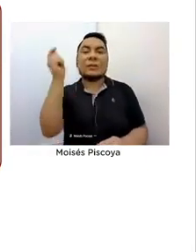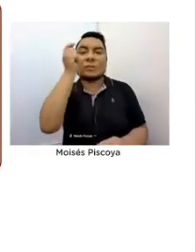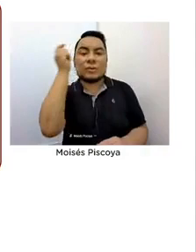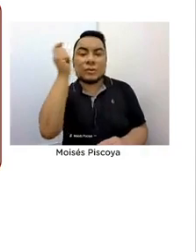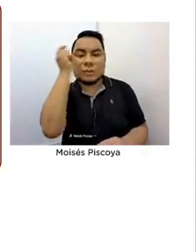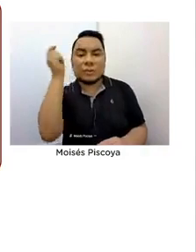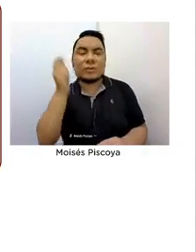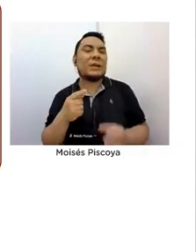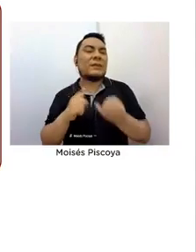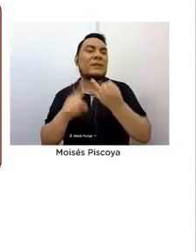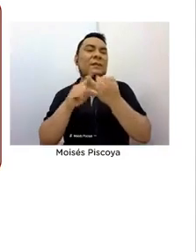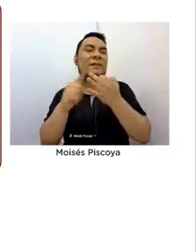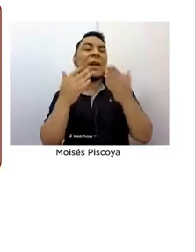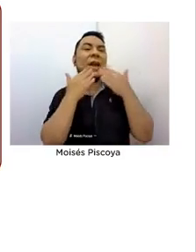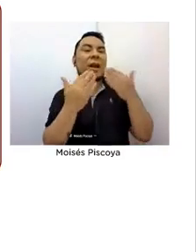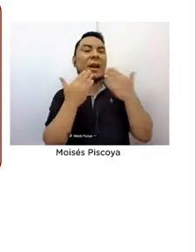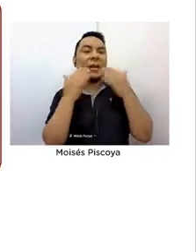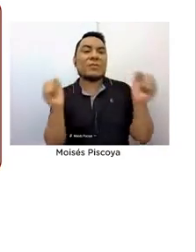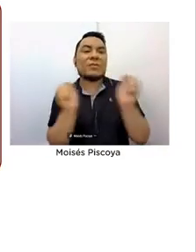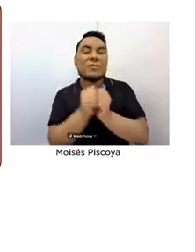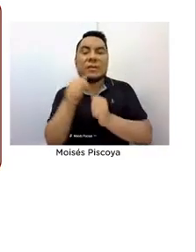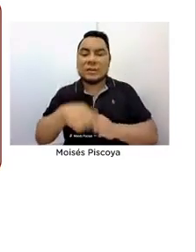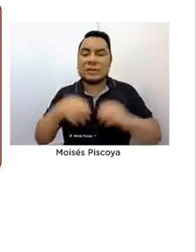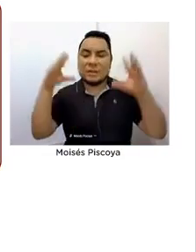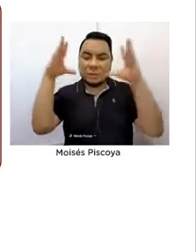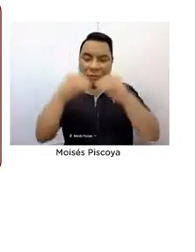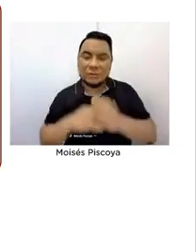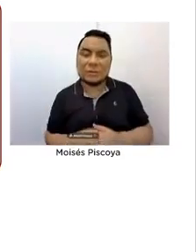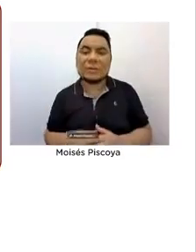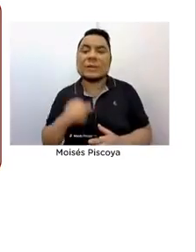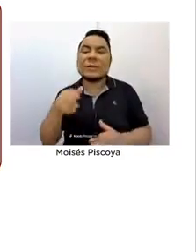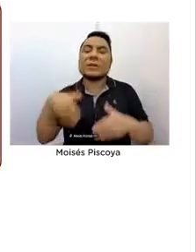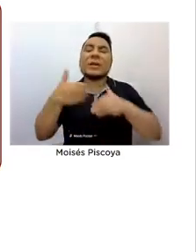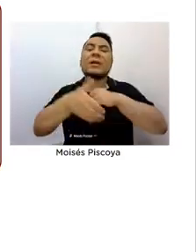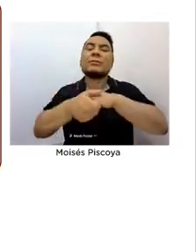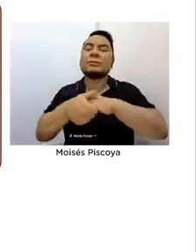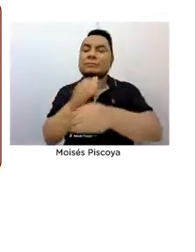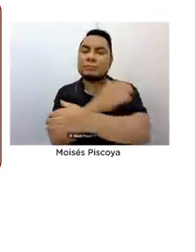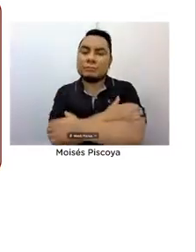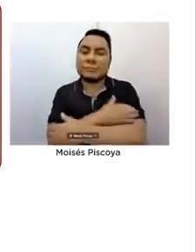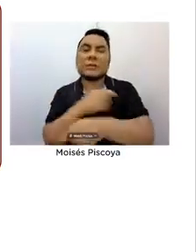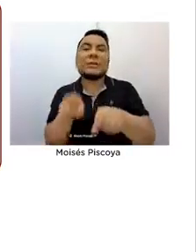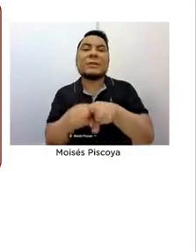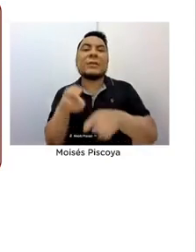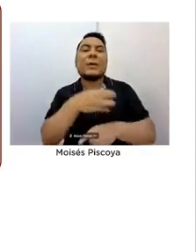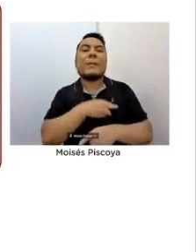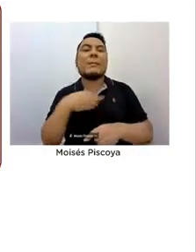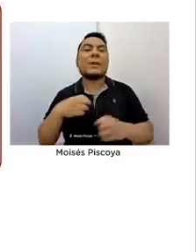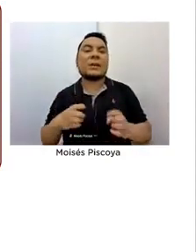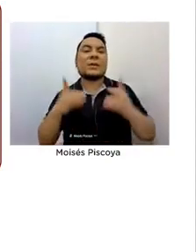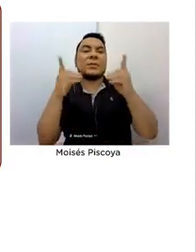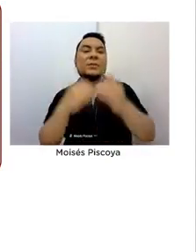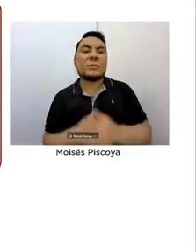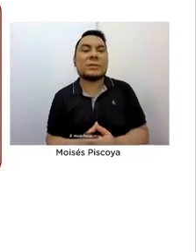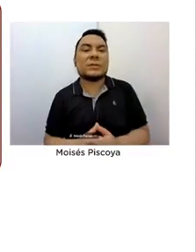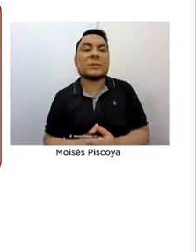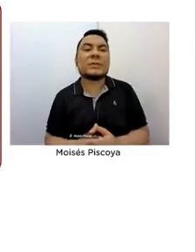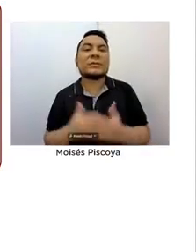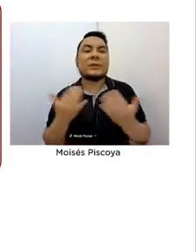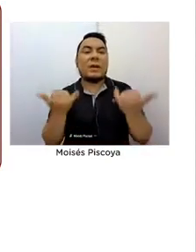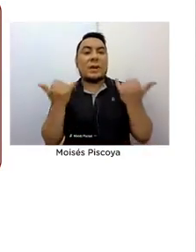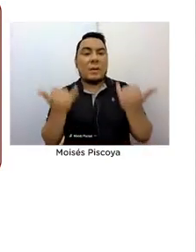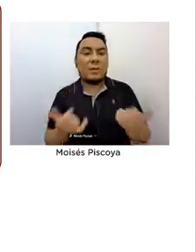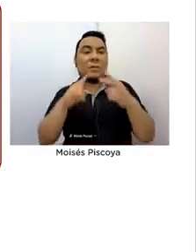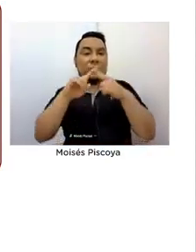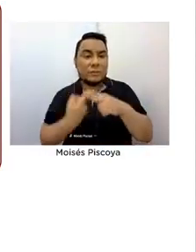Les agradecemos por acompañarnos esta noche. Reciban el reconocimiento también del Ministerio de Educación. Entonces vamos